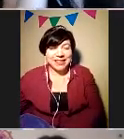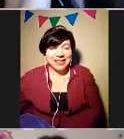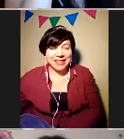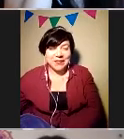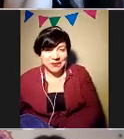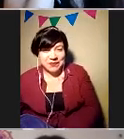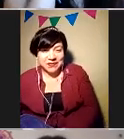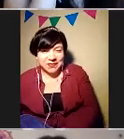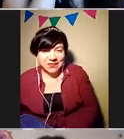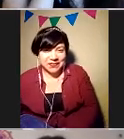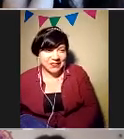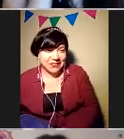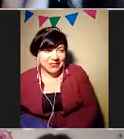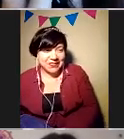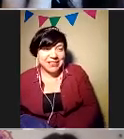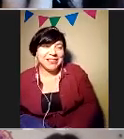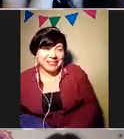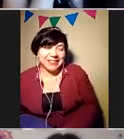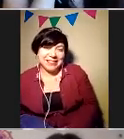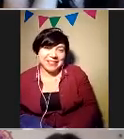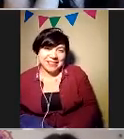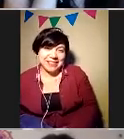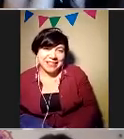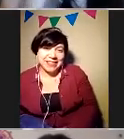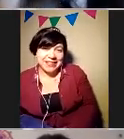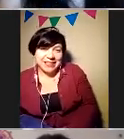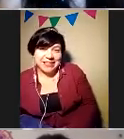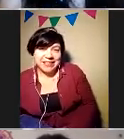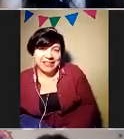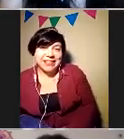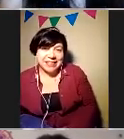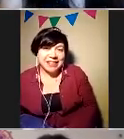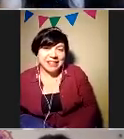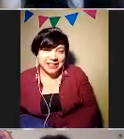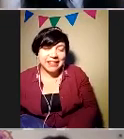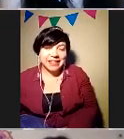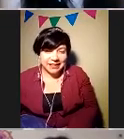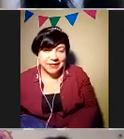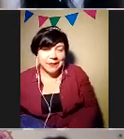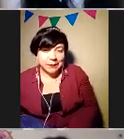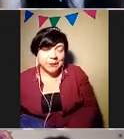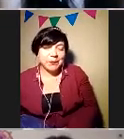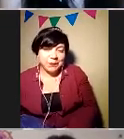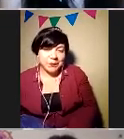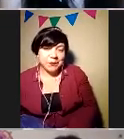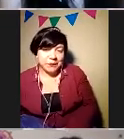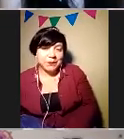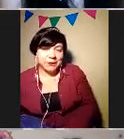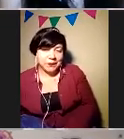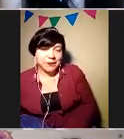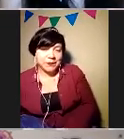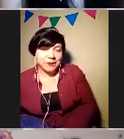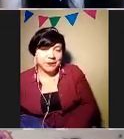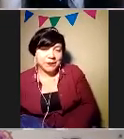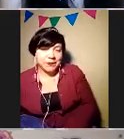es súper interesante todo lo que van diciendo, porque también todo lo que es el fast fashion nos trae la idea de la desestabilidad, del no tener una prenda que